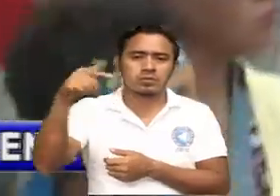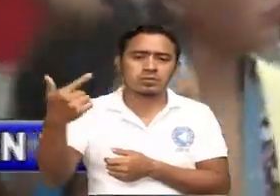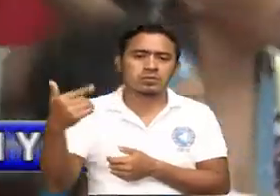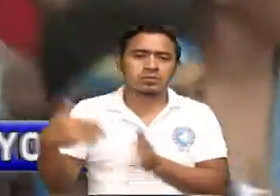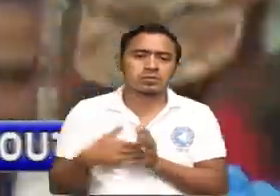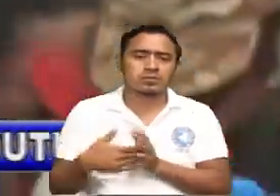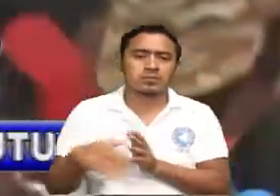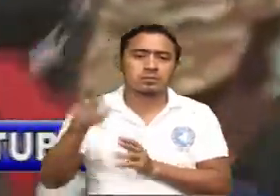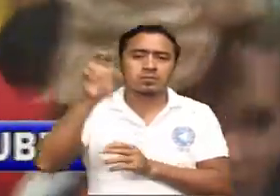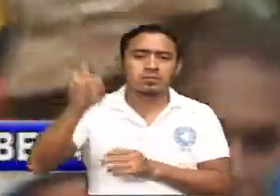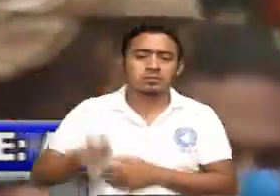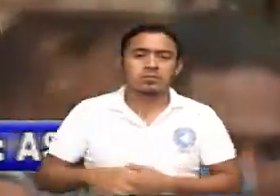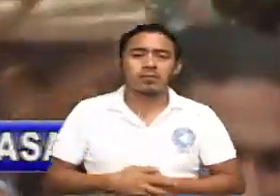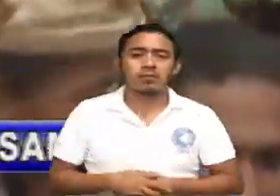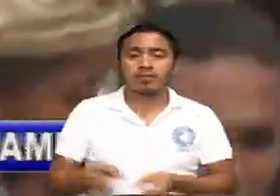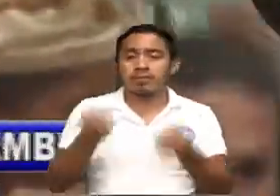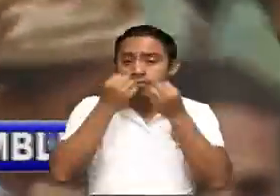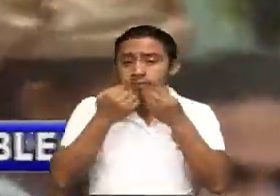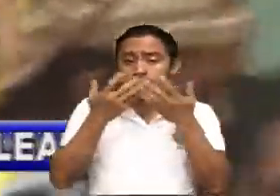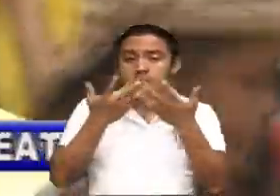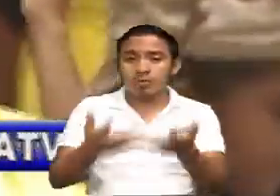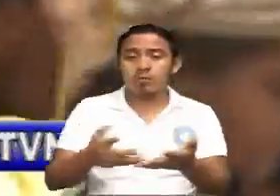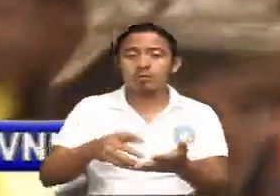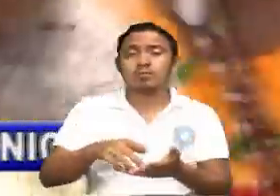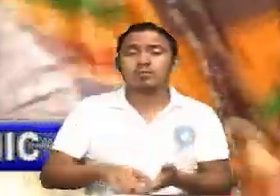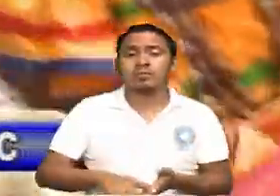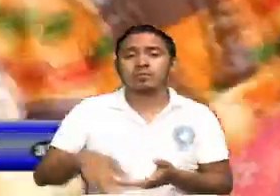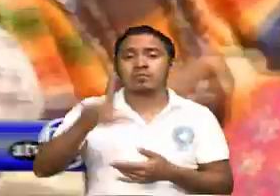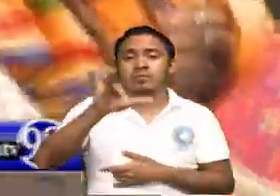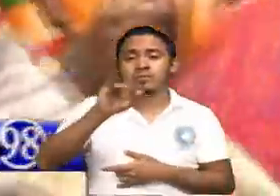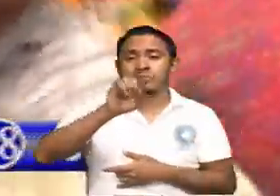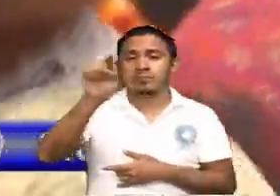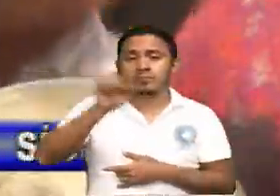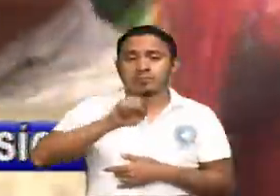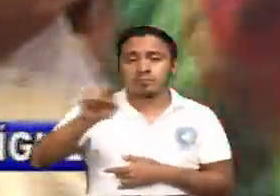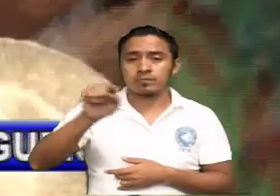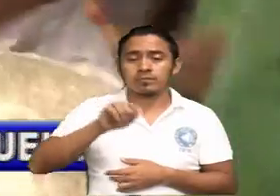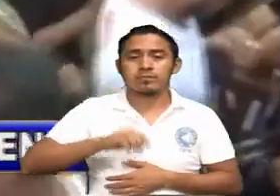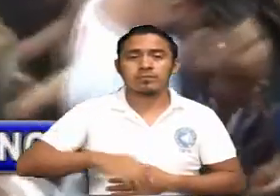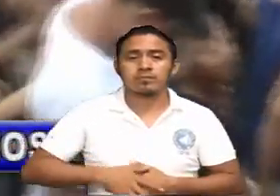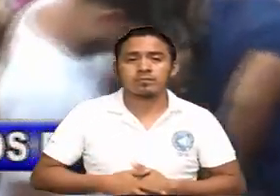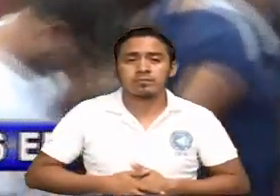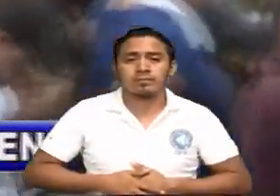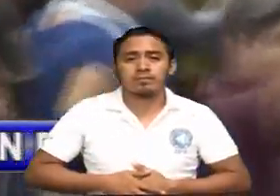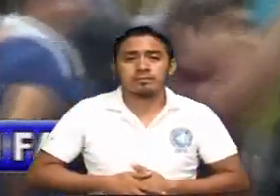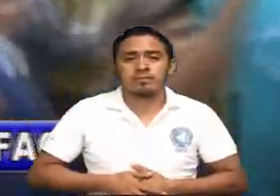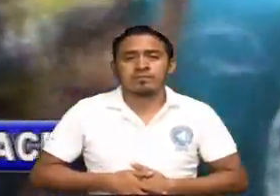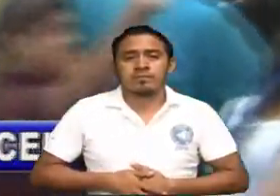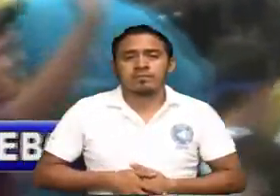mil córdobas. Con cámara de Wendell Noguera para el canal parlamentario, informó